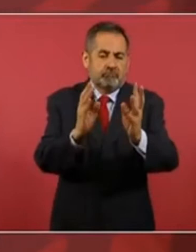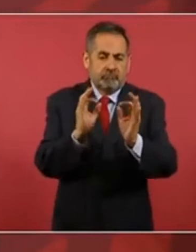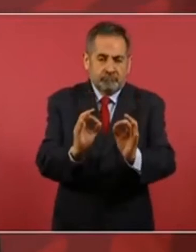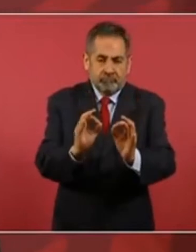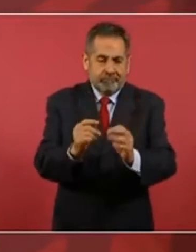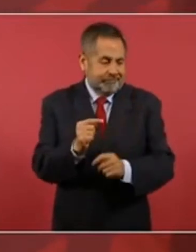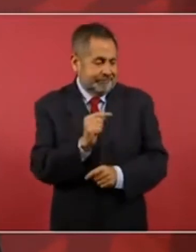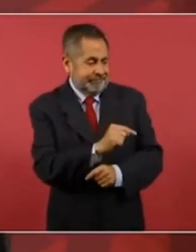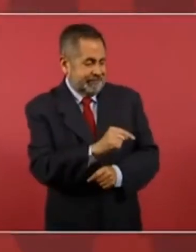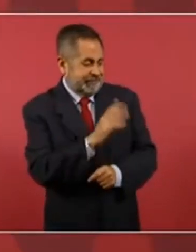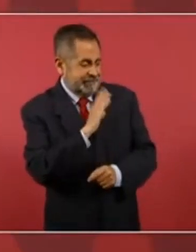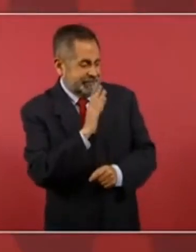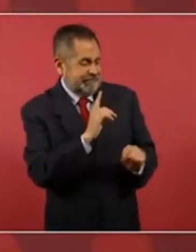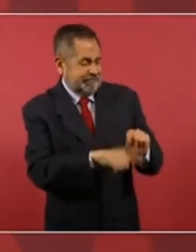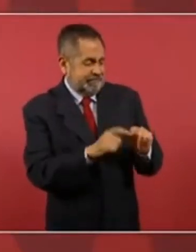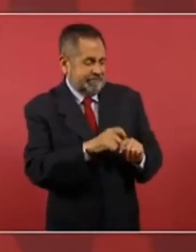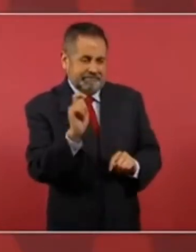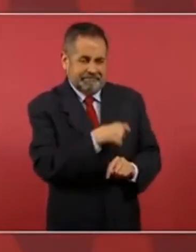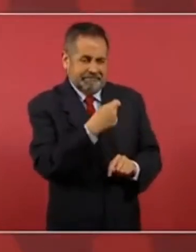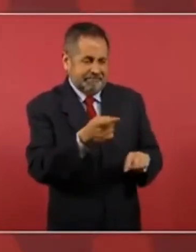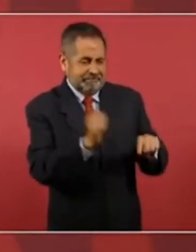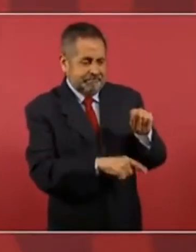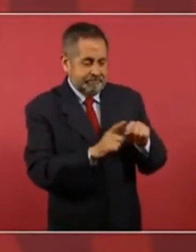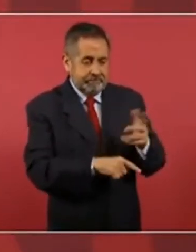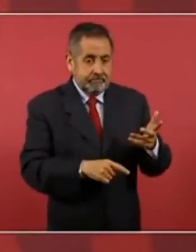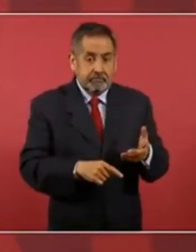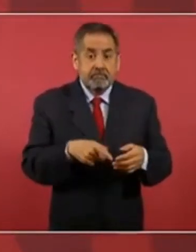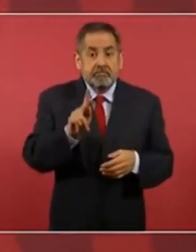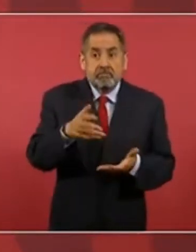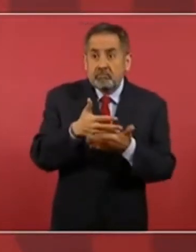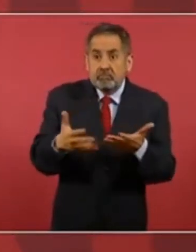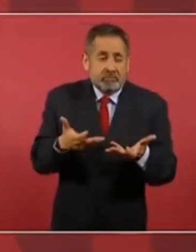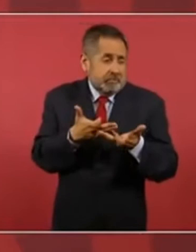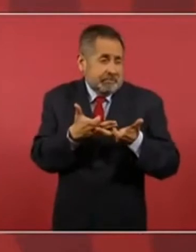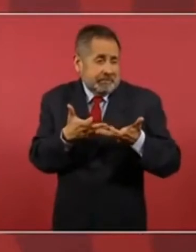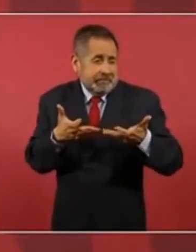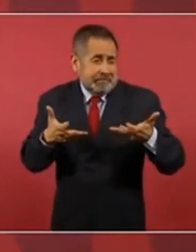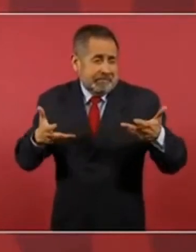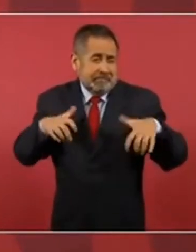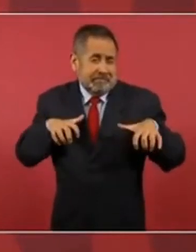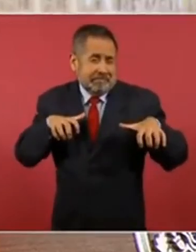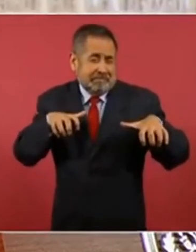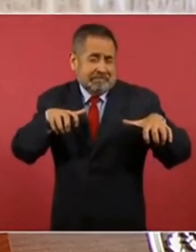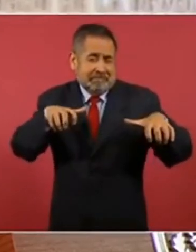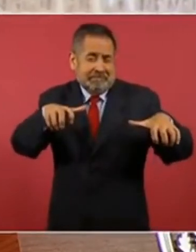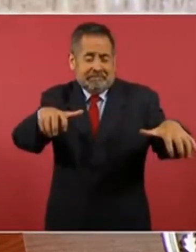pero ahora estamos hablando de grandes extensiones de terrenos.